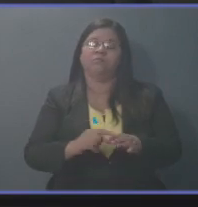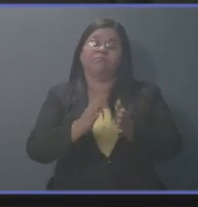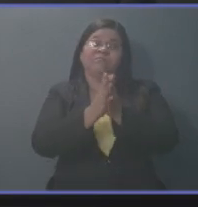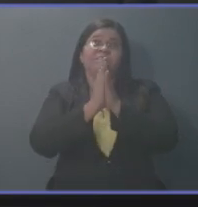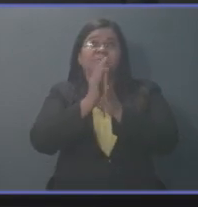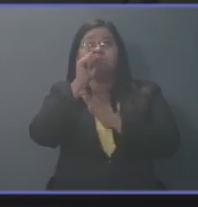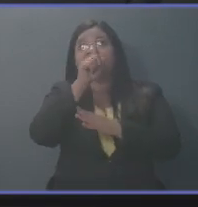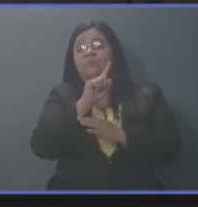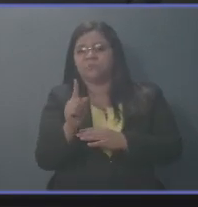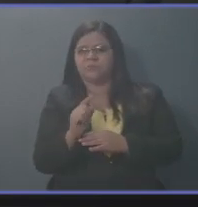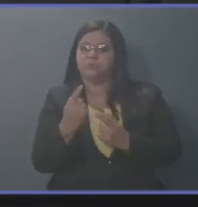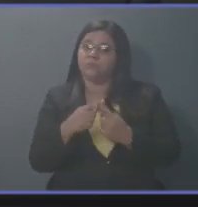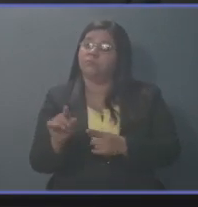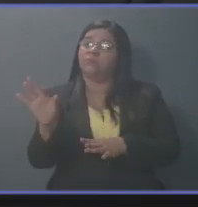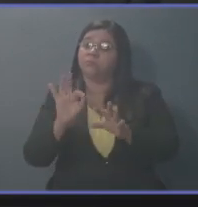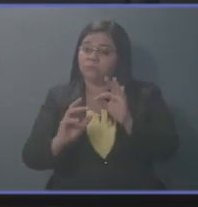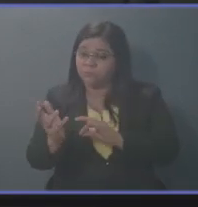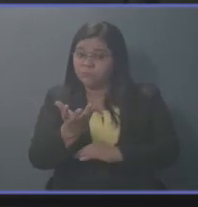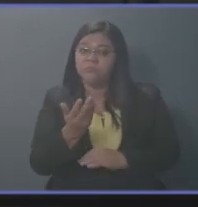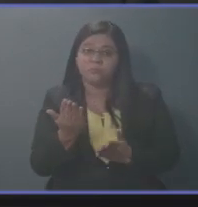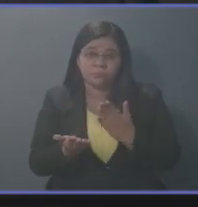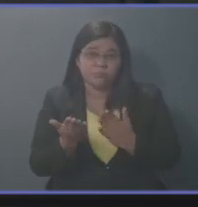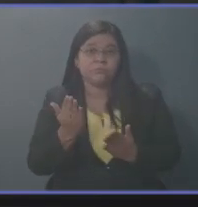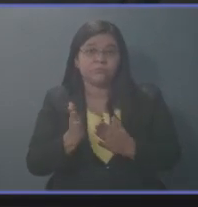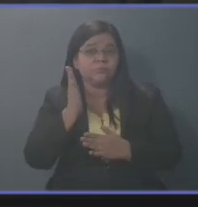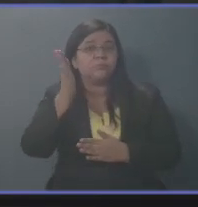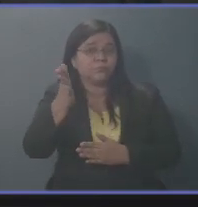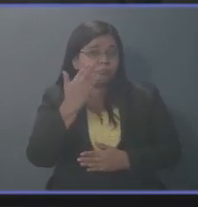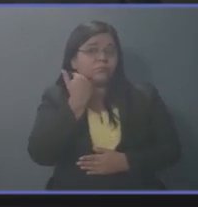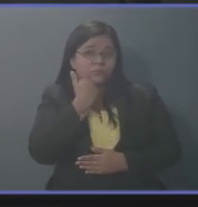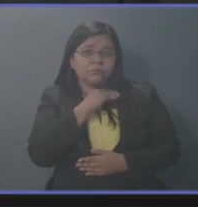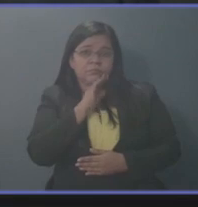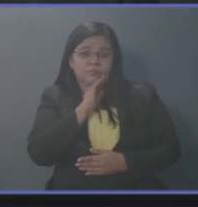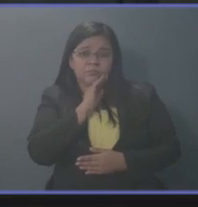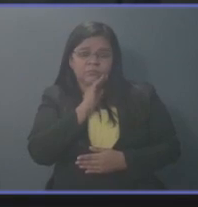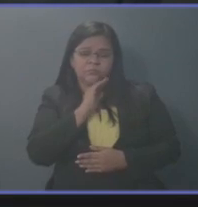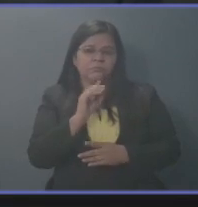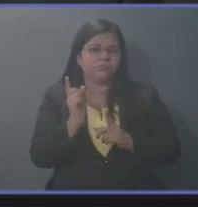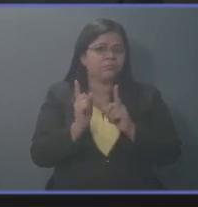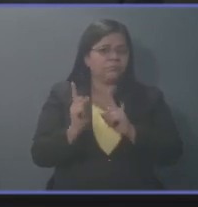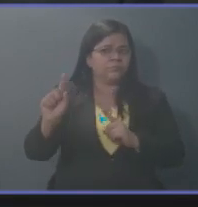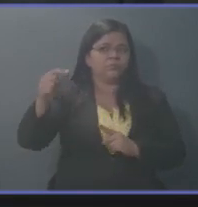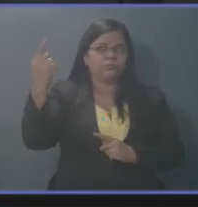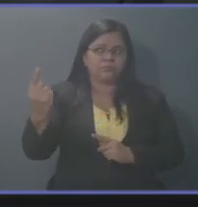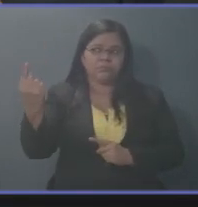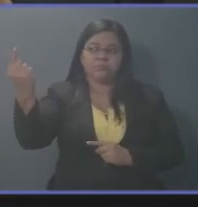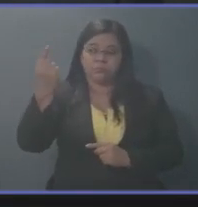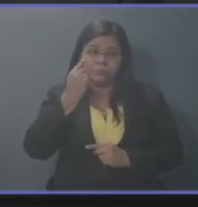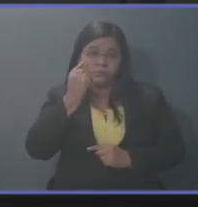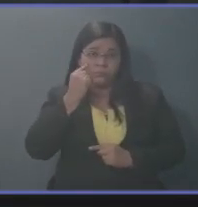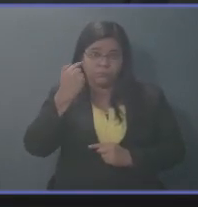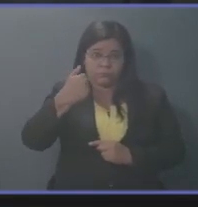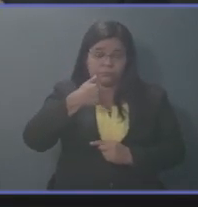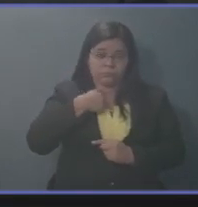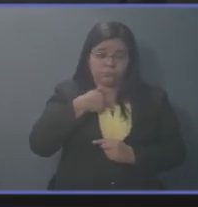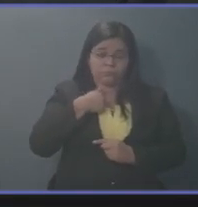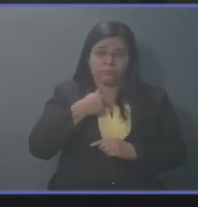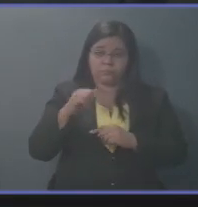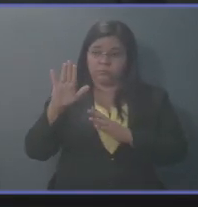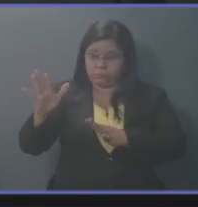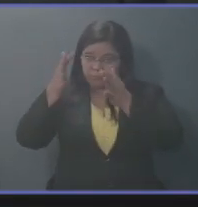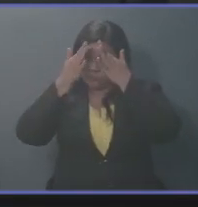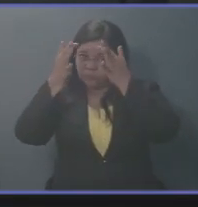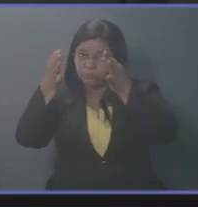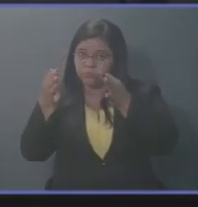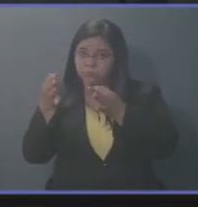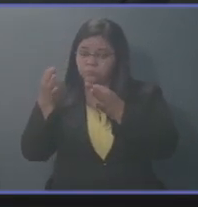que no, pero uno de nosotros puede ser paciente. Va a depender del que nos va a cuidar y tomar decisiones clínicas, terapéuticas